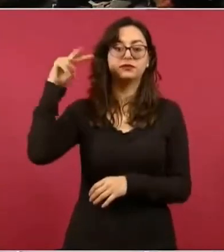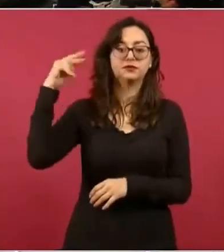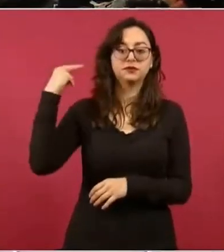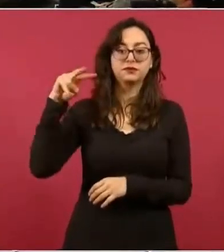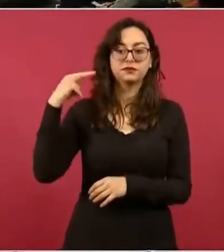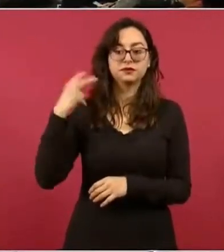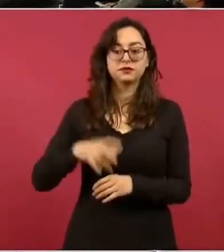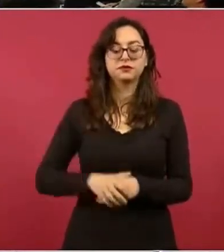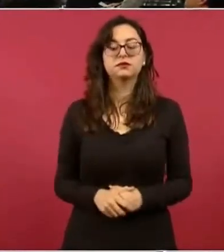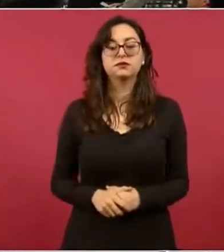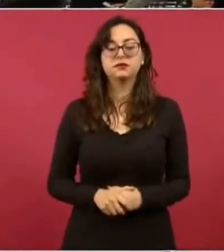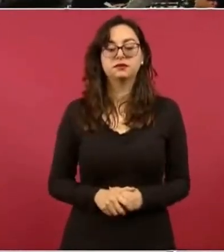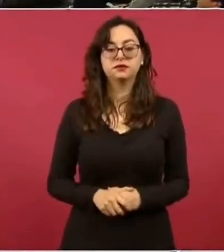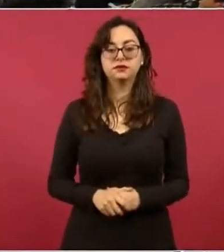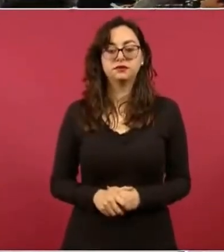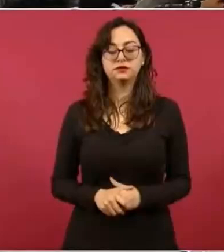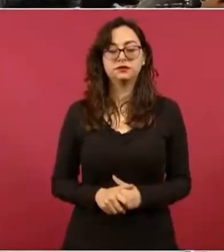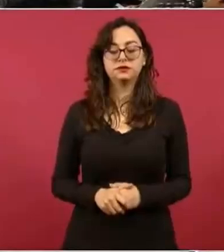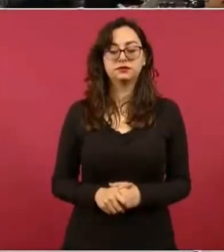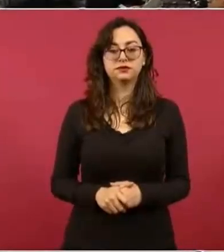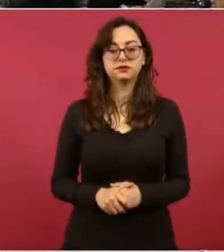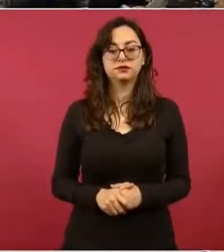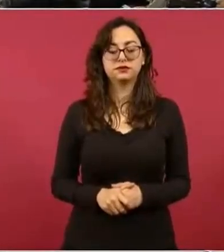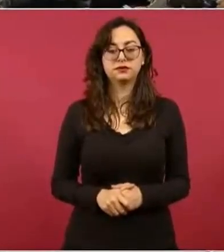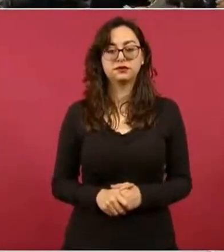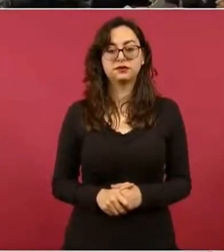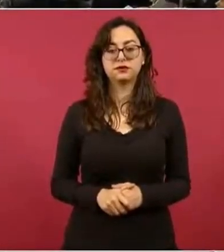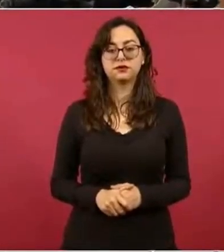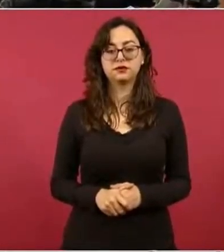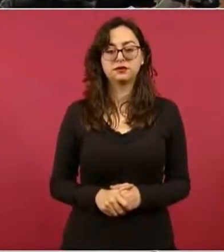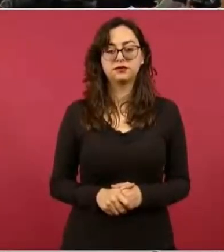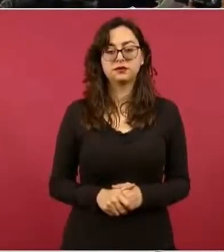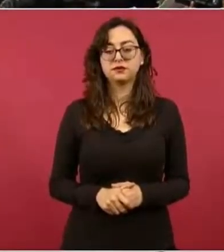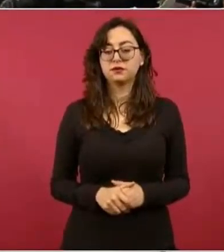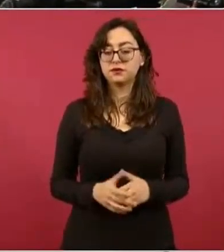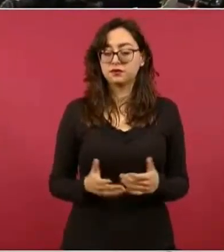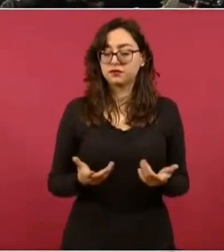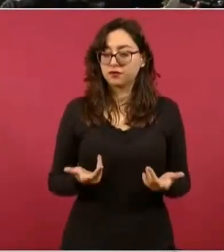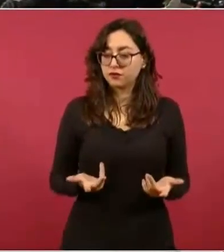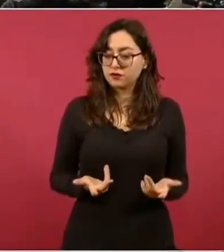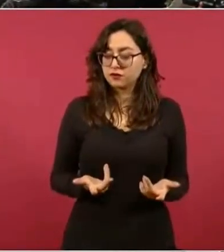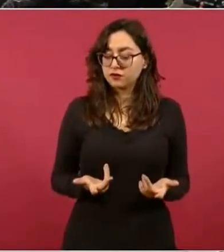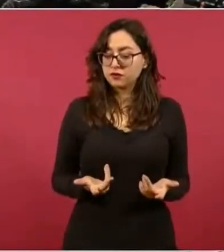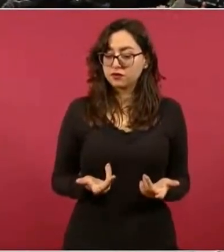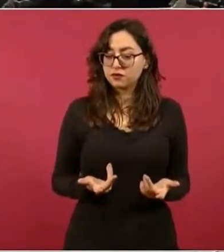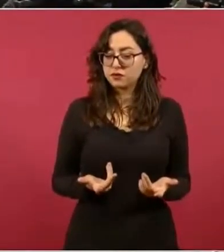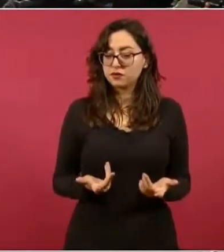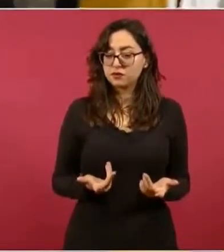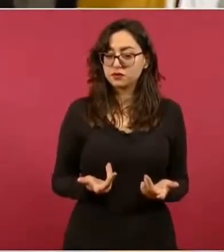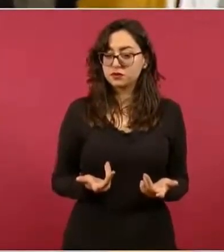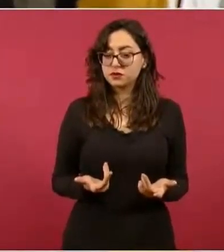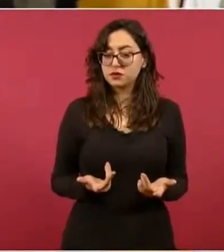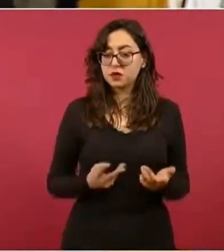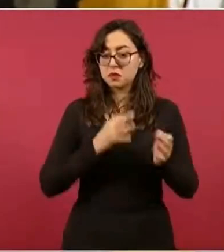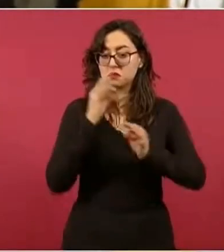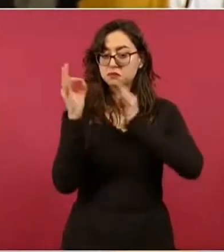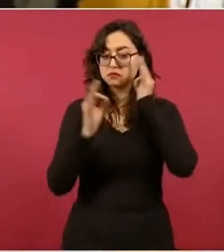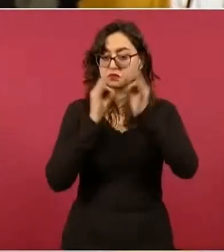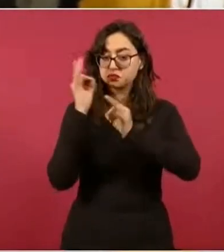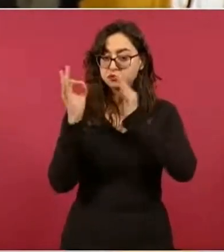sucedido en donde se dice se Menciona algunos medios imparciales otros objetivos